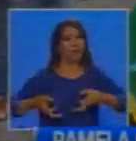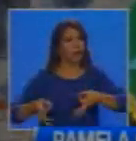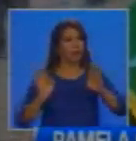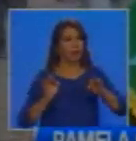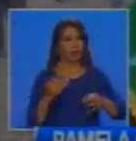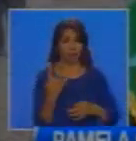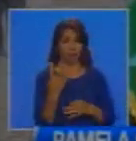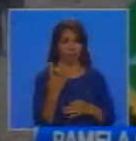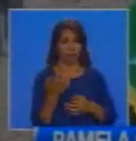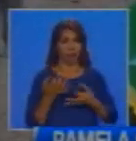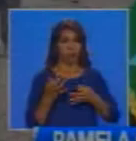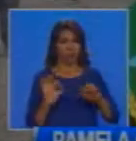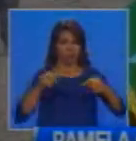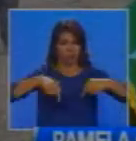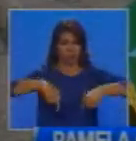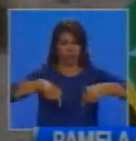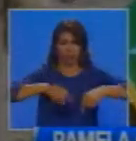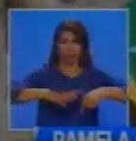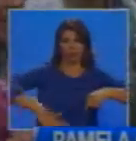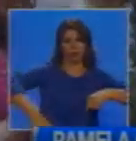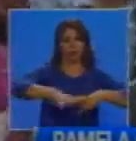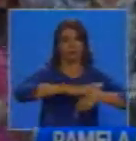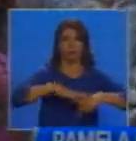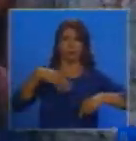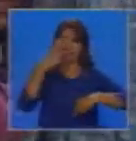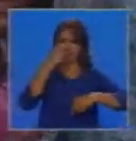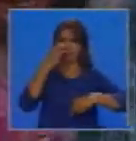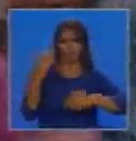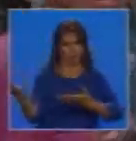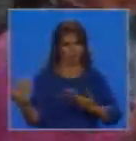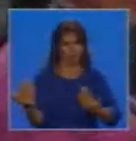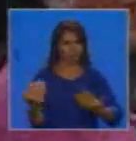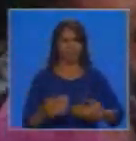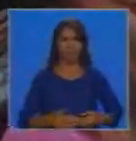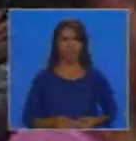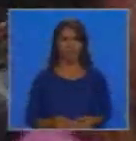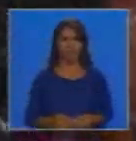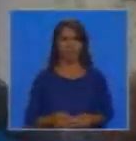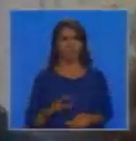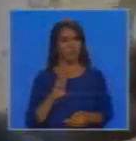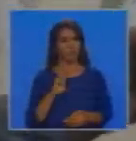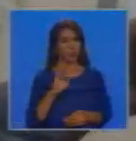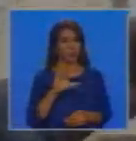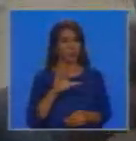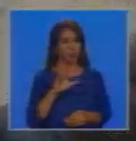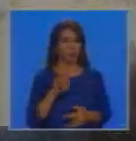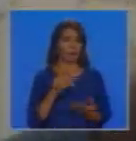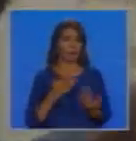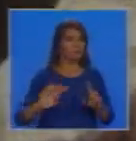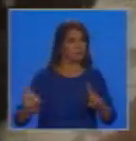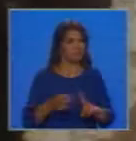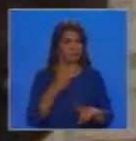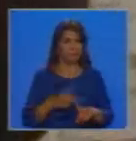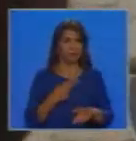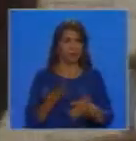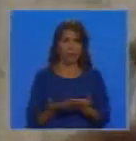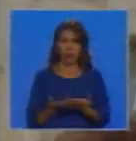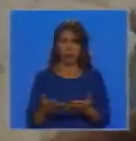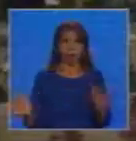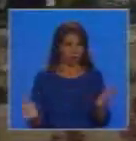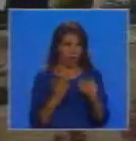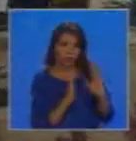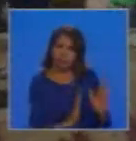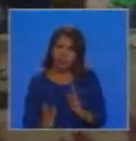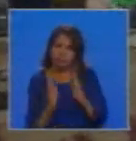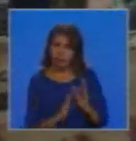14 de febrero, aquí con la misma alegría de los montufareños. Bolívar organiza el primer festival carnavalero con platos típicos y su